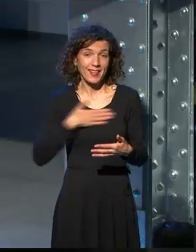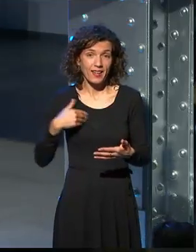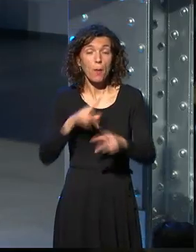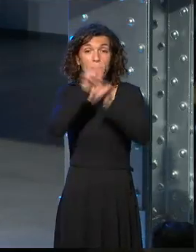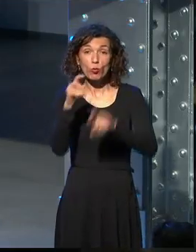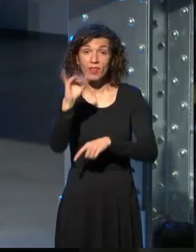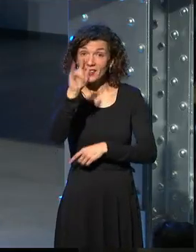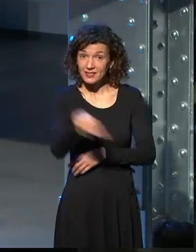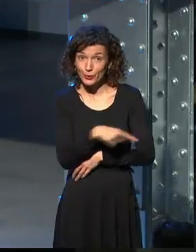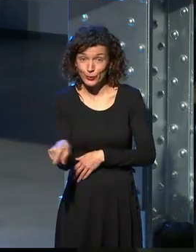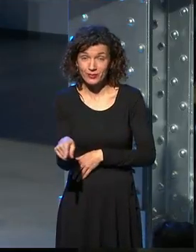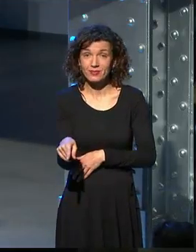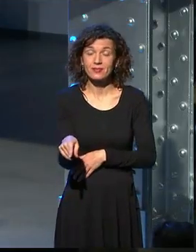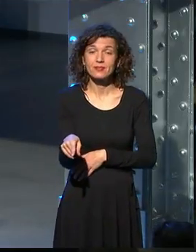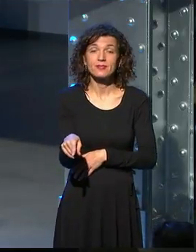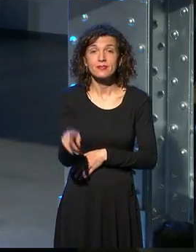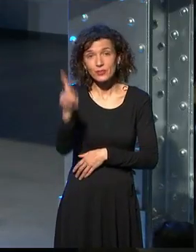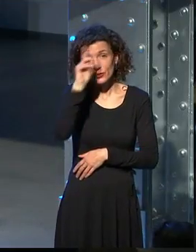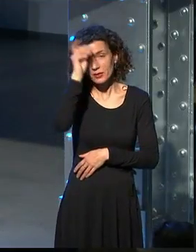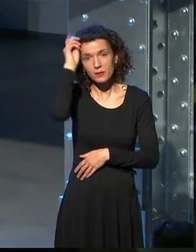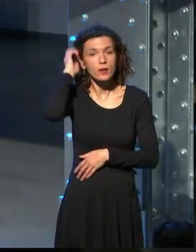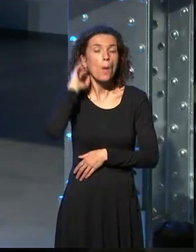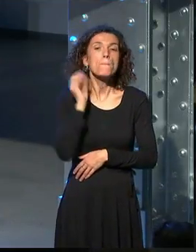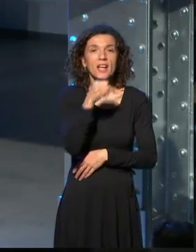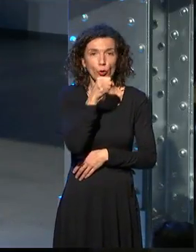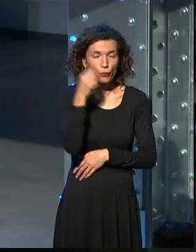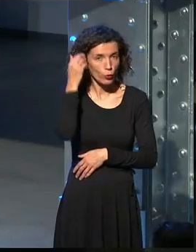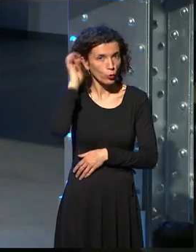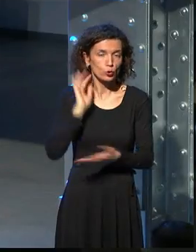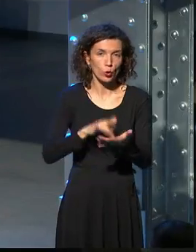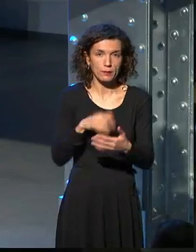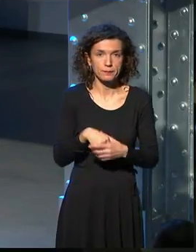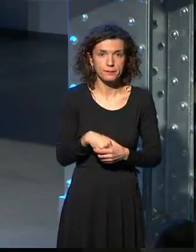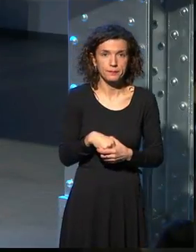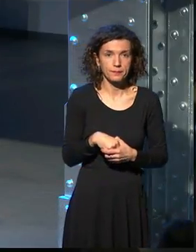tenía alguna pregunta. No sé si le van a pasar el micrófono, creo.